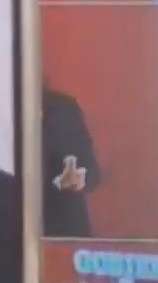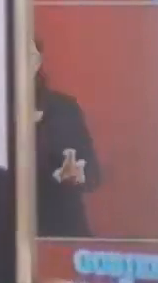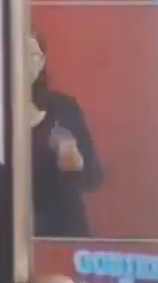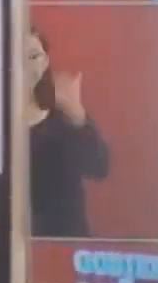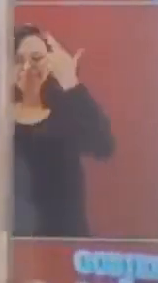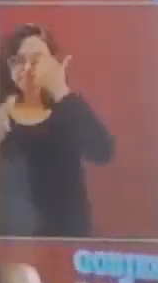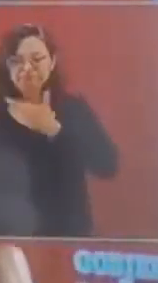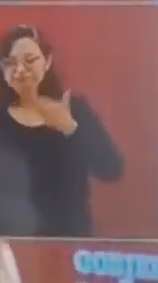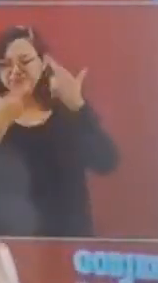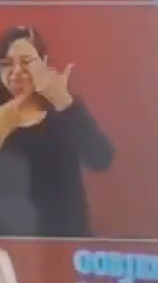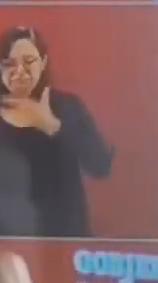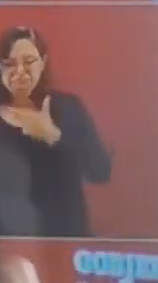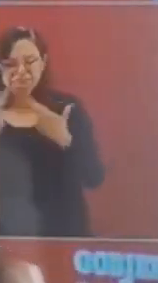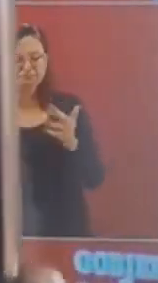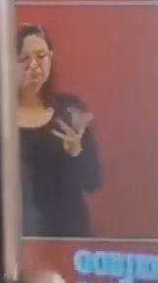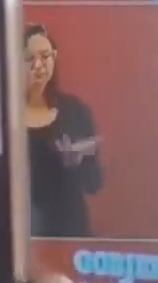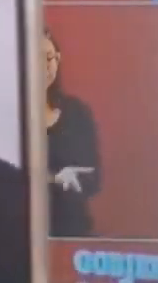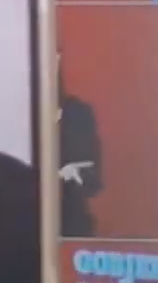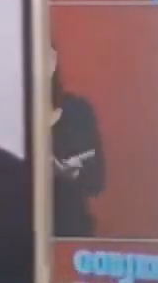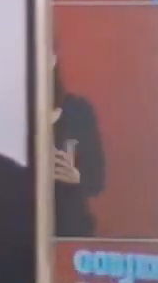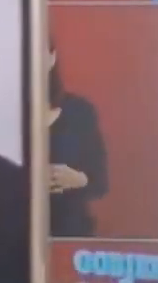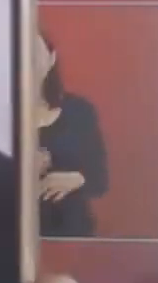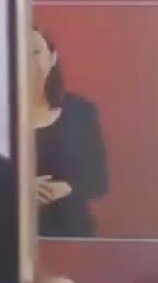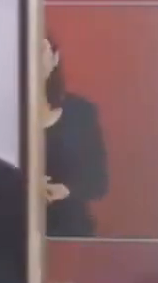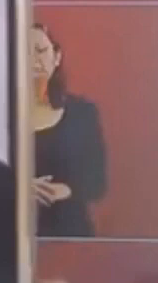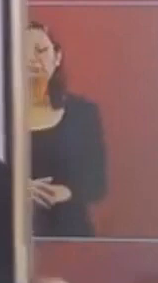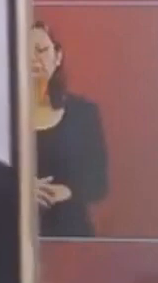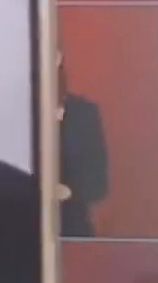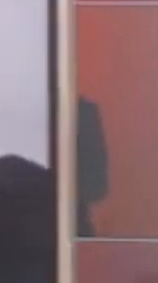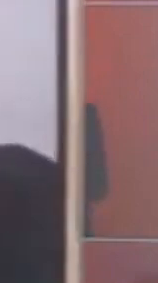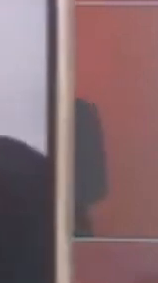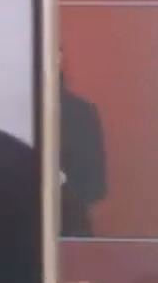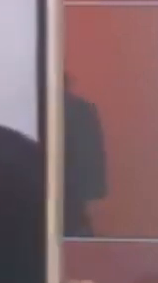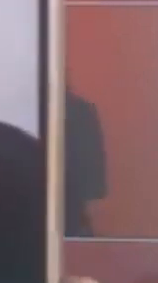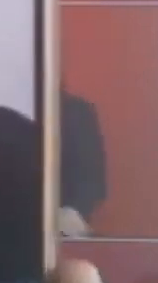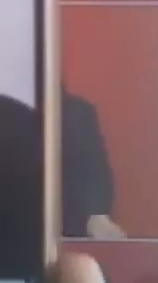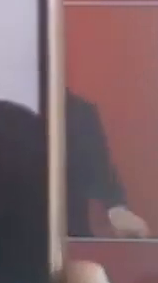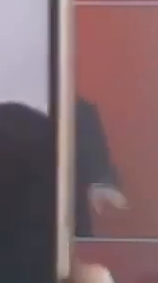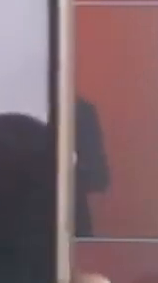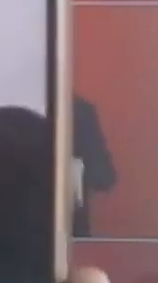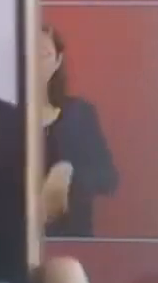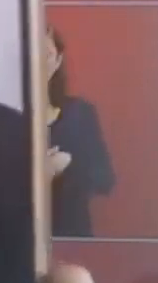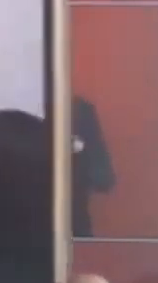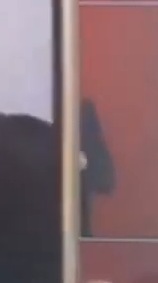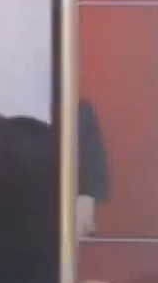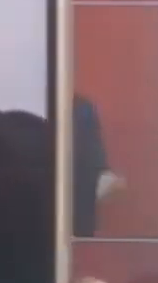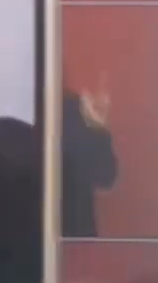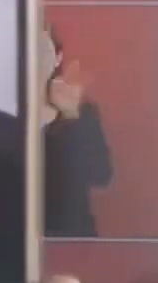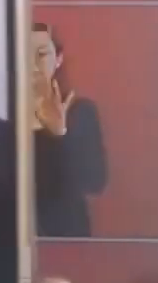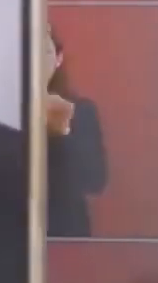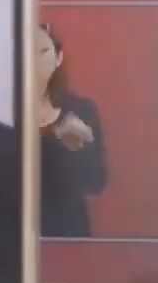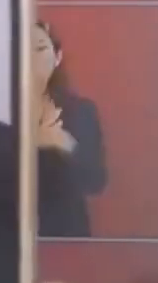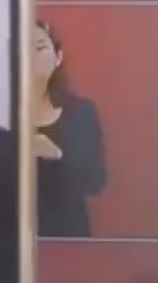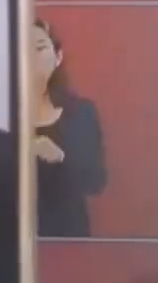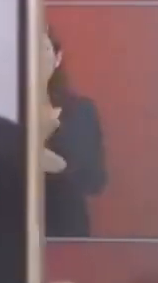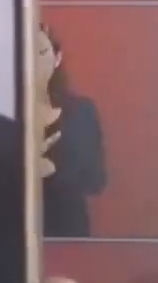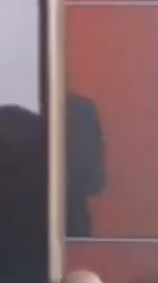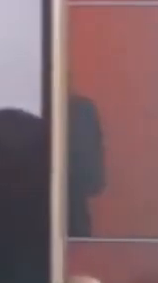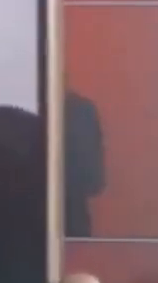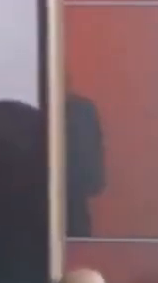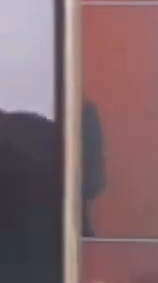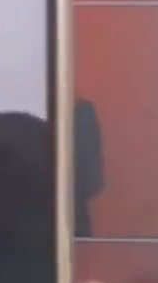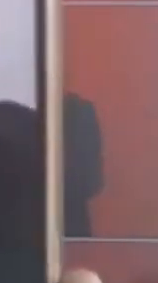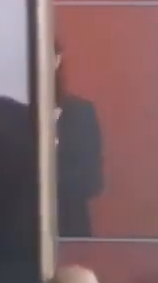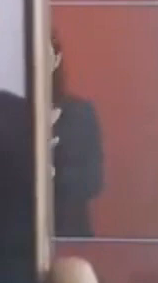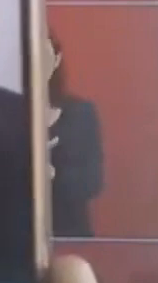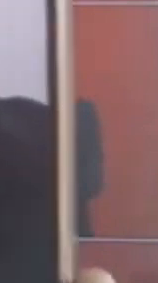es lo que yo he visto en Redamlo, Laurita. Es gente muy sensible, así como tú, talentosa, inteligente. Ya ves que los miércoles